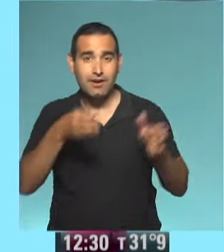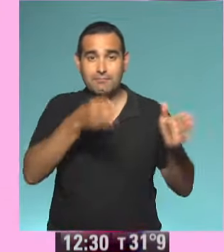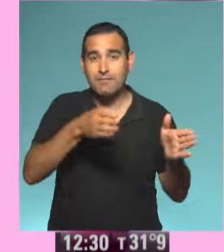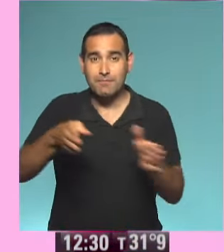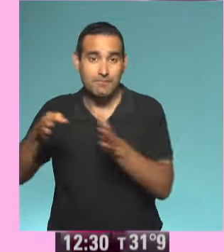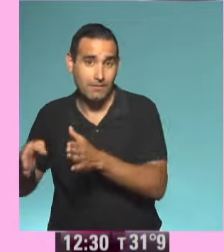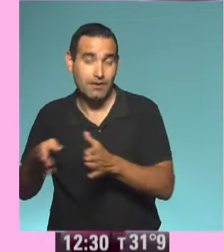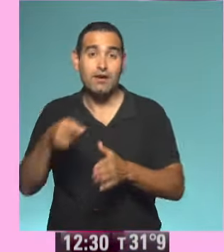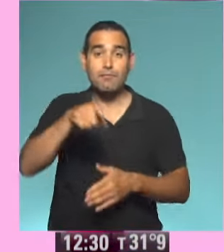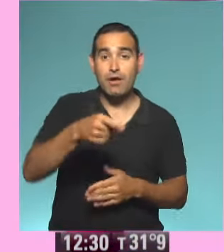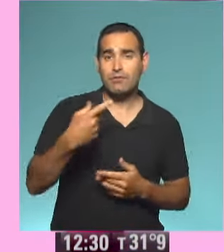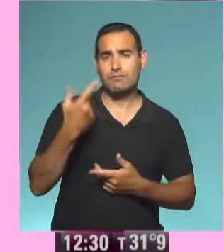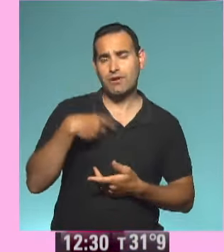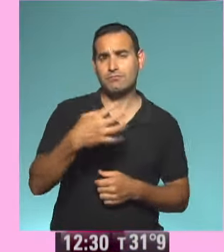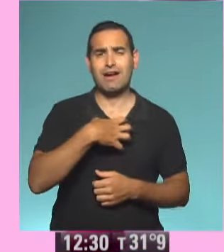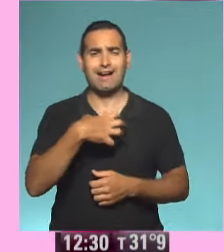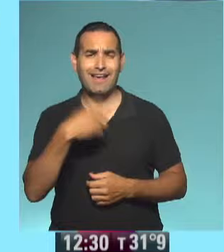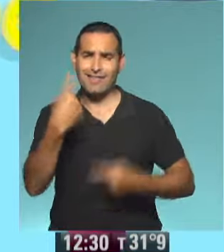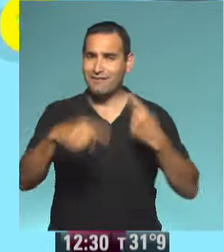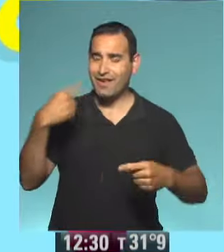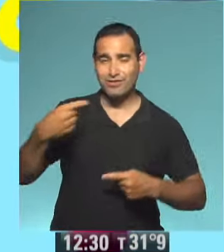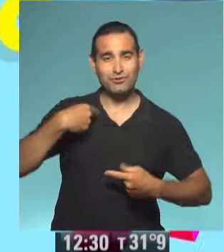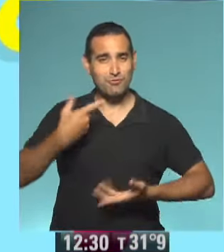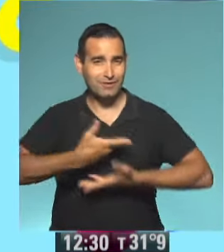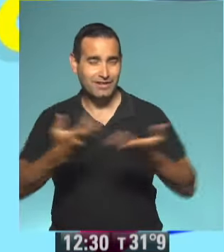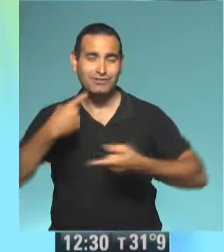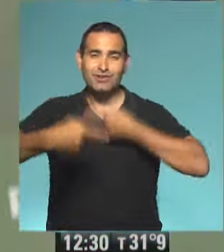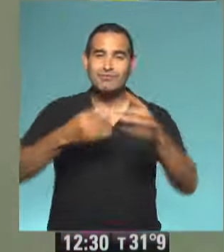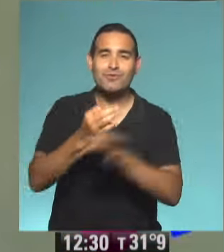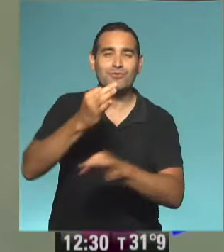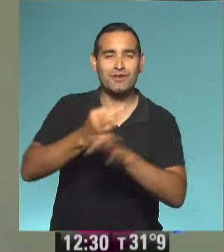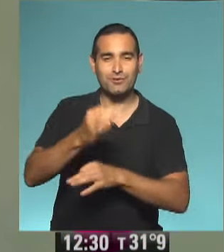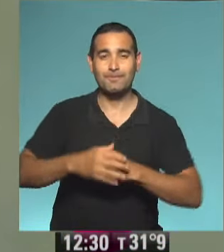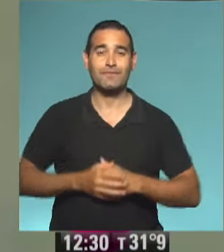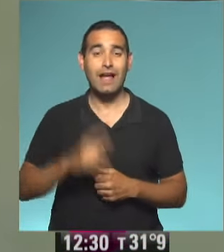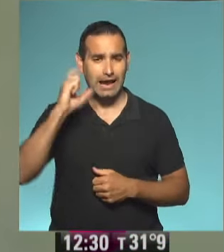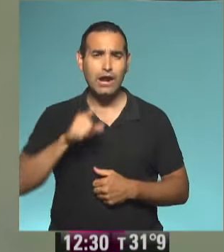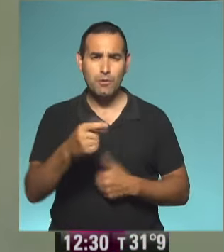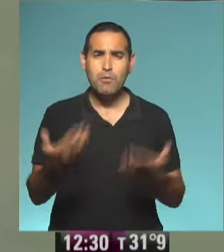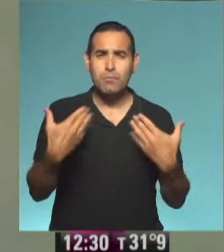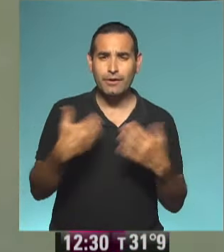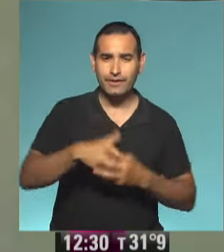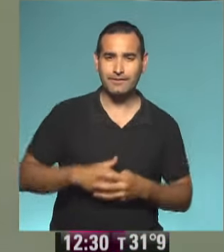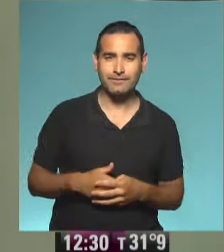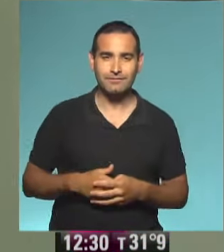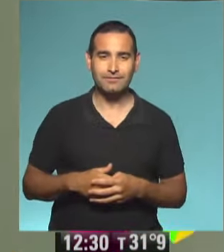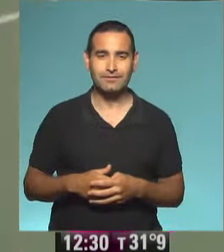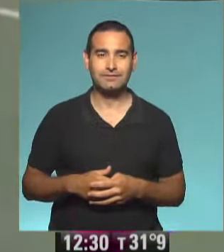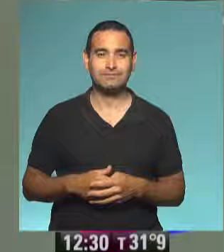escolar. De todos los grados, es de mi agrado presentar. Seguimos educando. Pues vamos, Caro, vos podés, te está saliendo espectacular. Sí, señor.